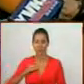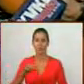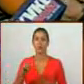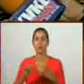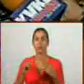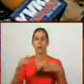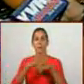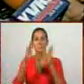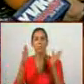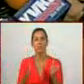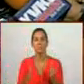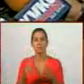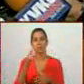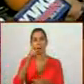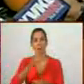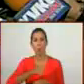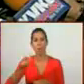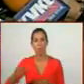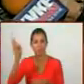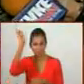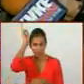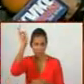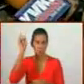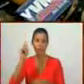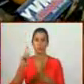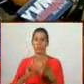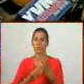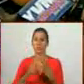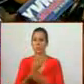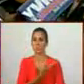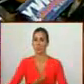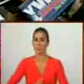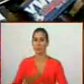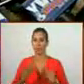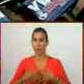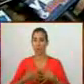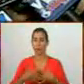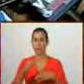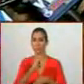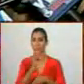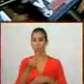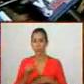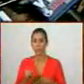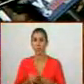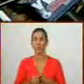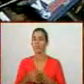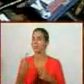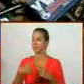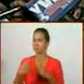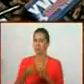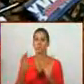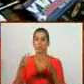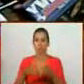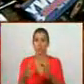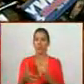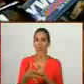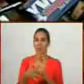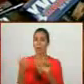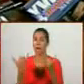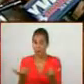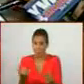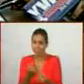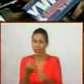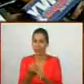de los Pueblos Indígenas, con el presidente Corpo Zulia, el diputado Arias Cárdenas y con el equipo técnico que está